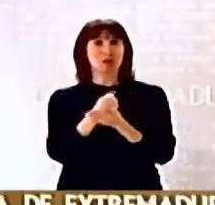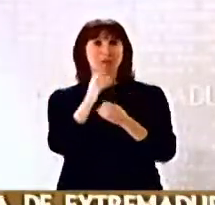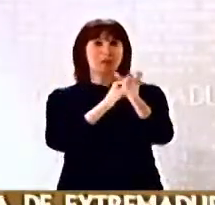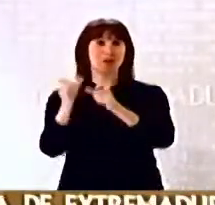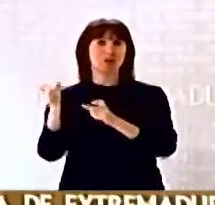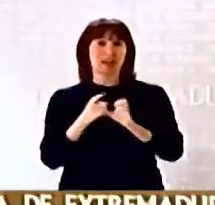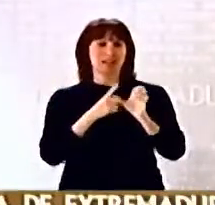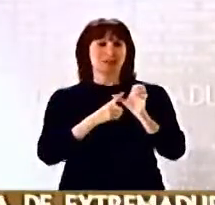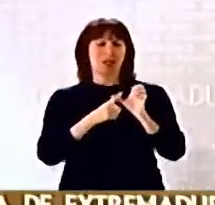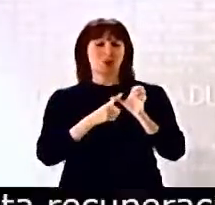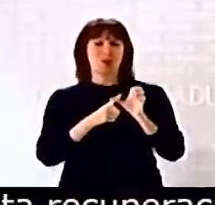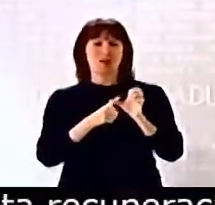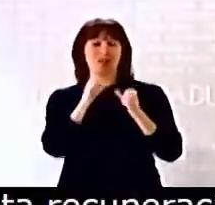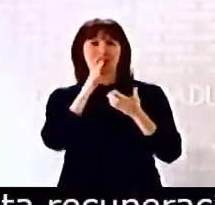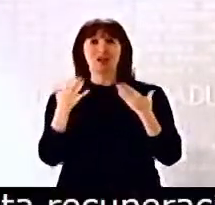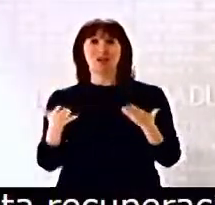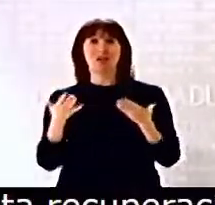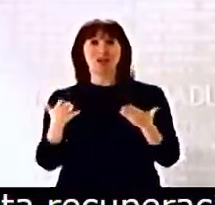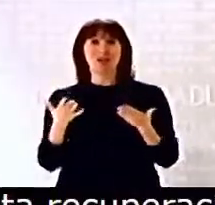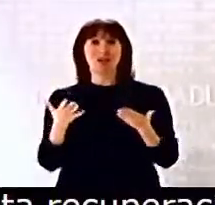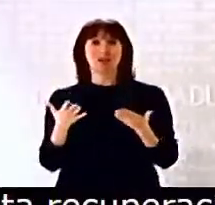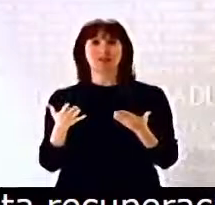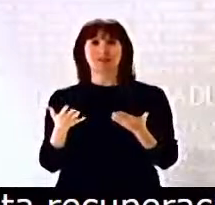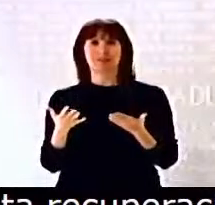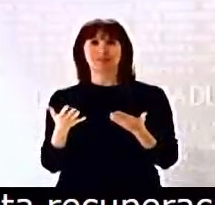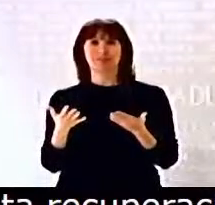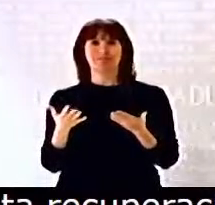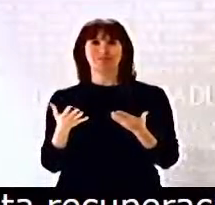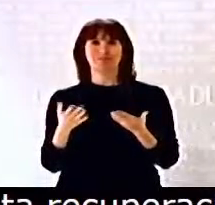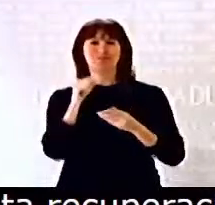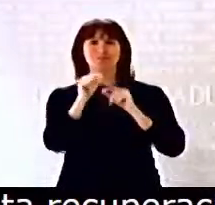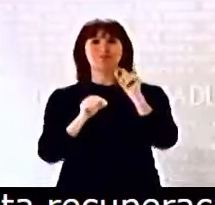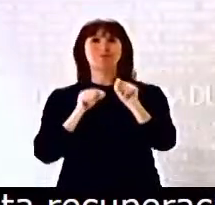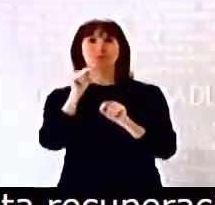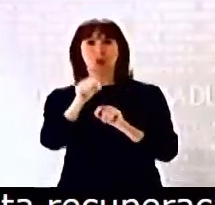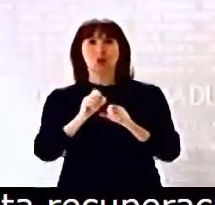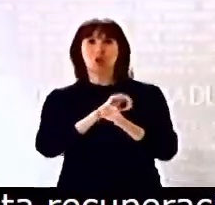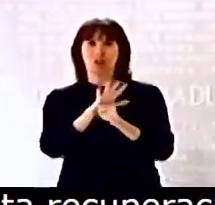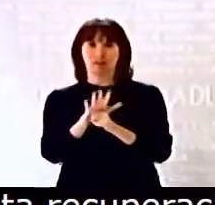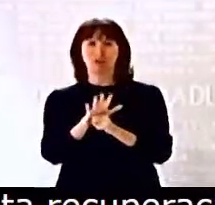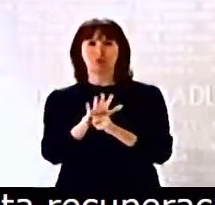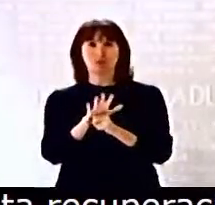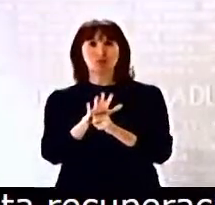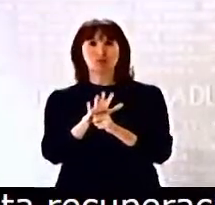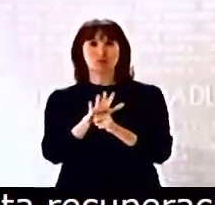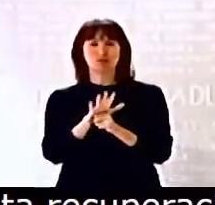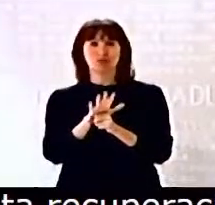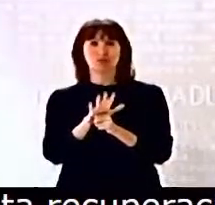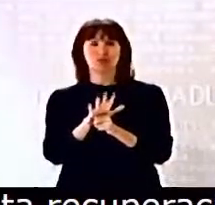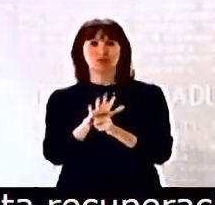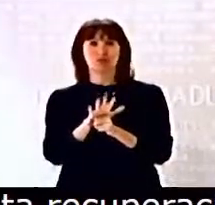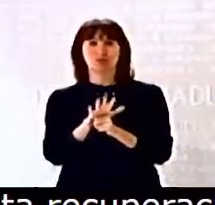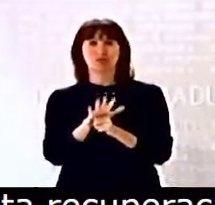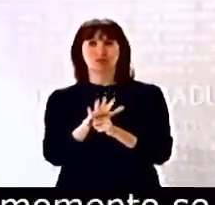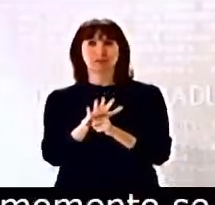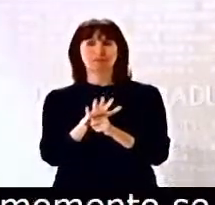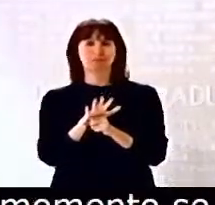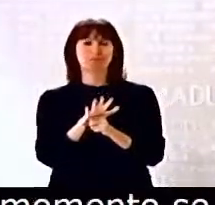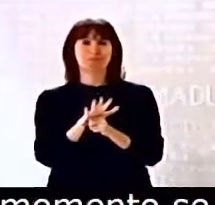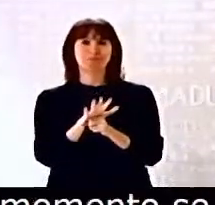extremeñas que en este momento se encuentran infectados por el coronavirus y